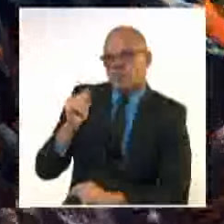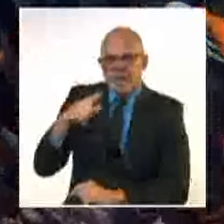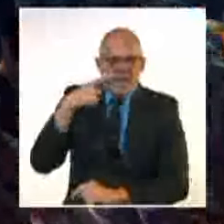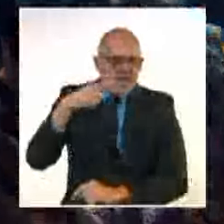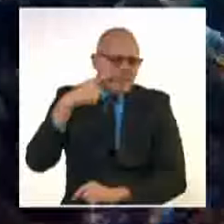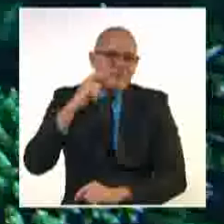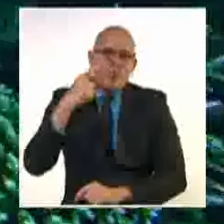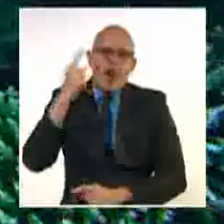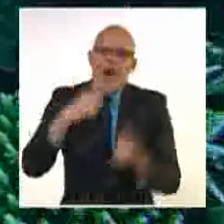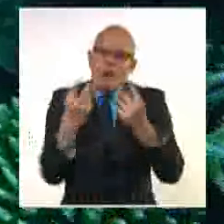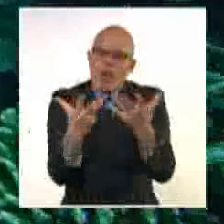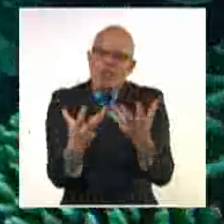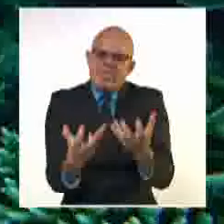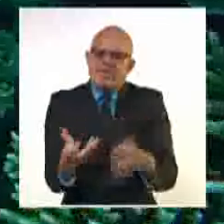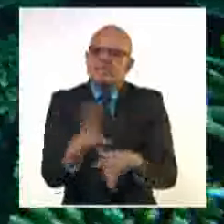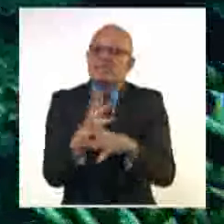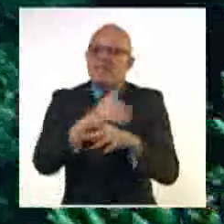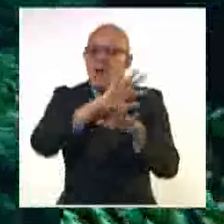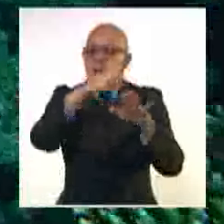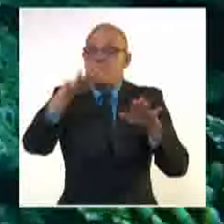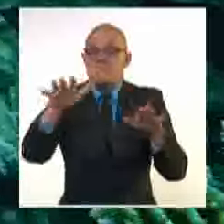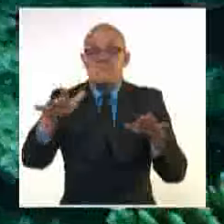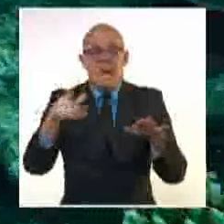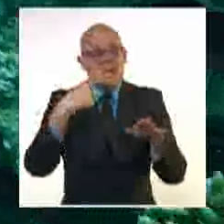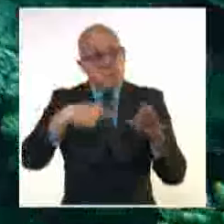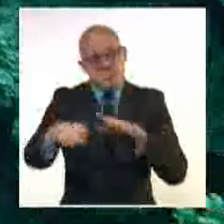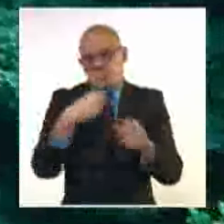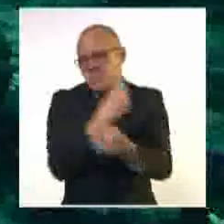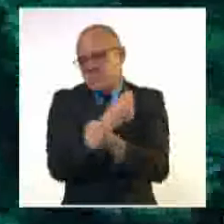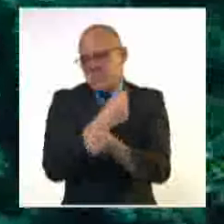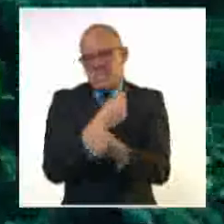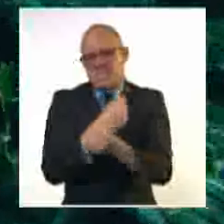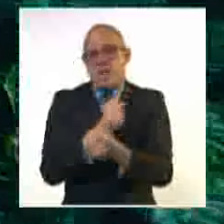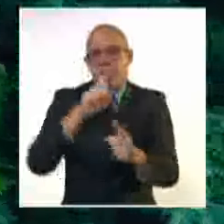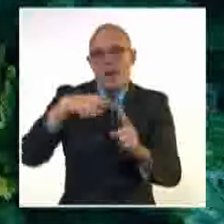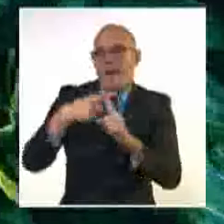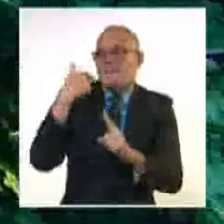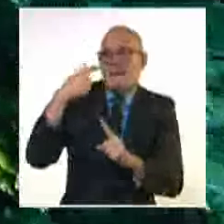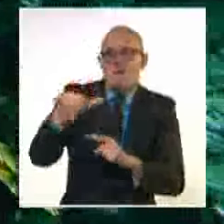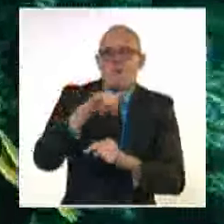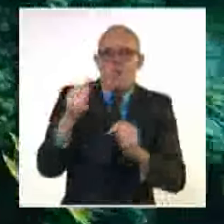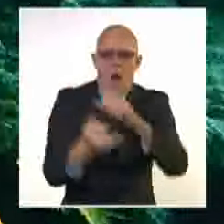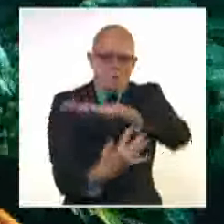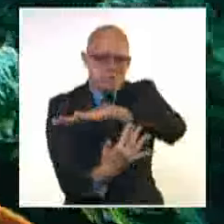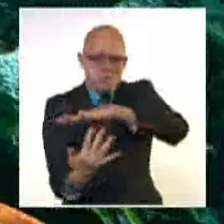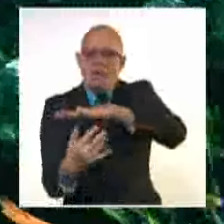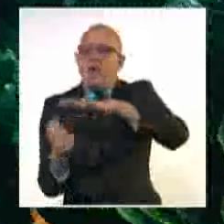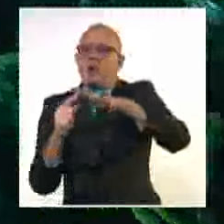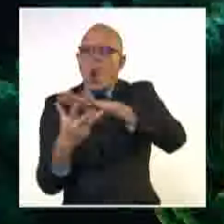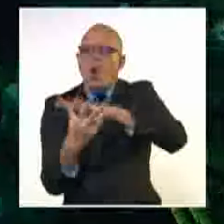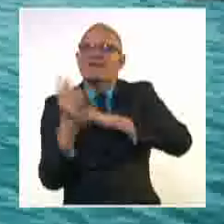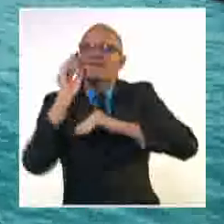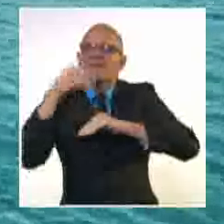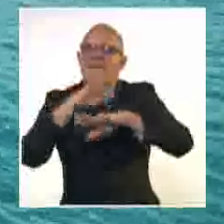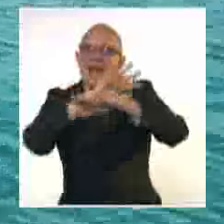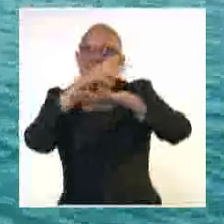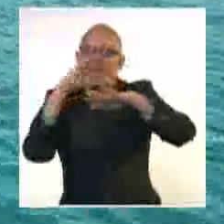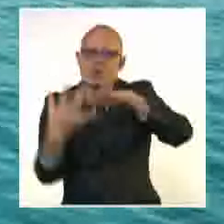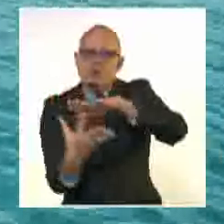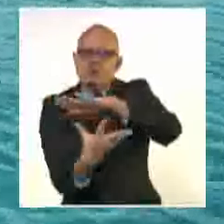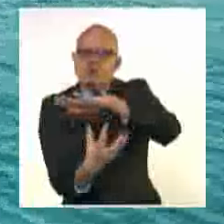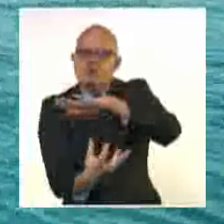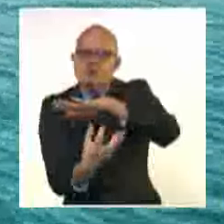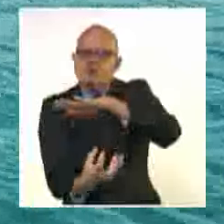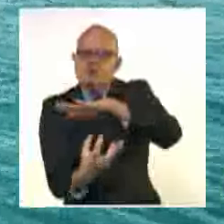los océanos, actúan como barreras naturales capaces de absorber hasta el 95% de la energía de las olas. Protegen así a